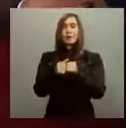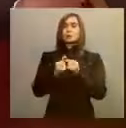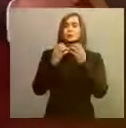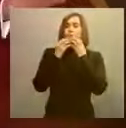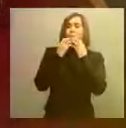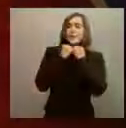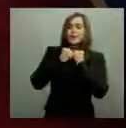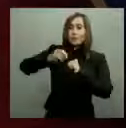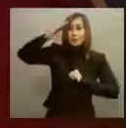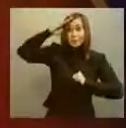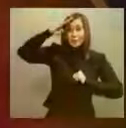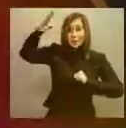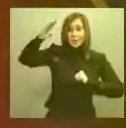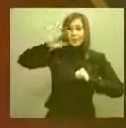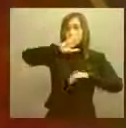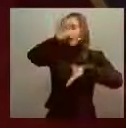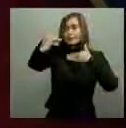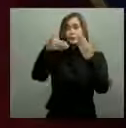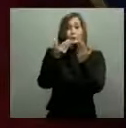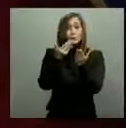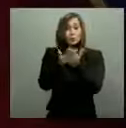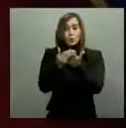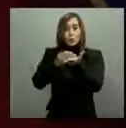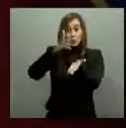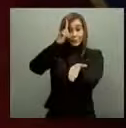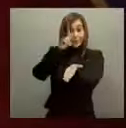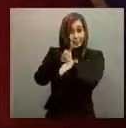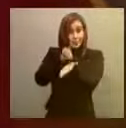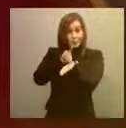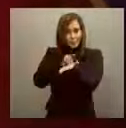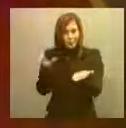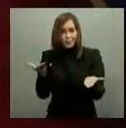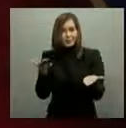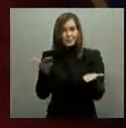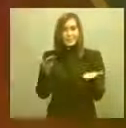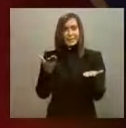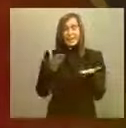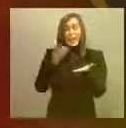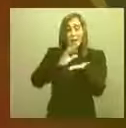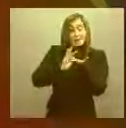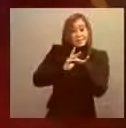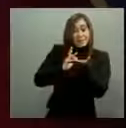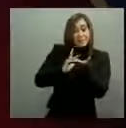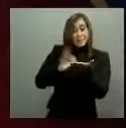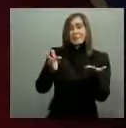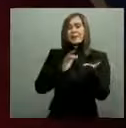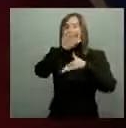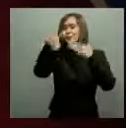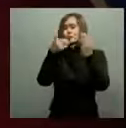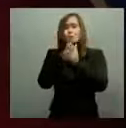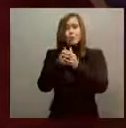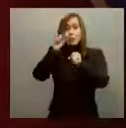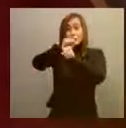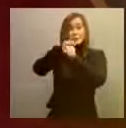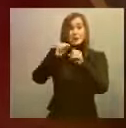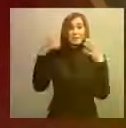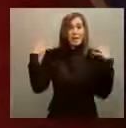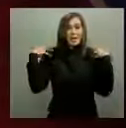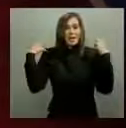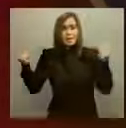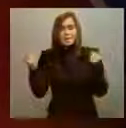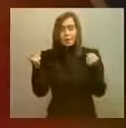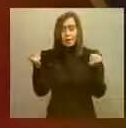saludo a los profesionales del sistema de salud de nuestro país, a los médicos, a las enfermeras, a todo el personal sanitario que me